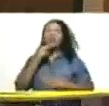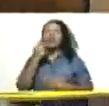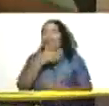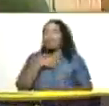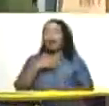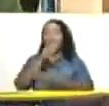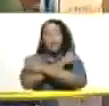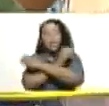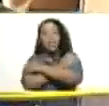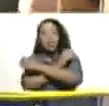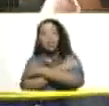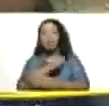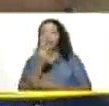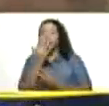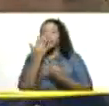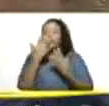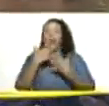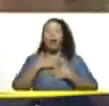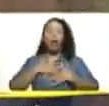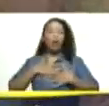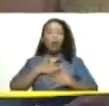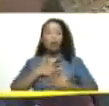felicito, huele bien sabrosa.